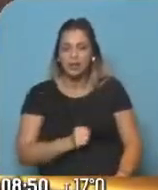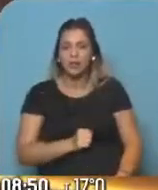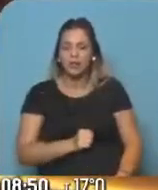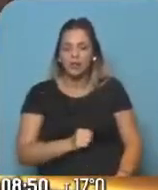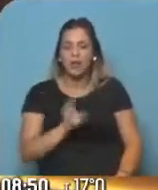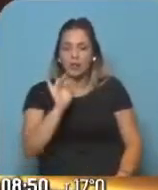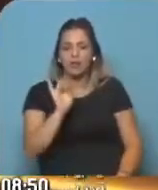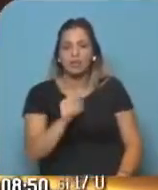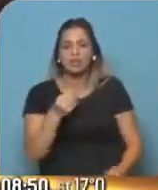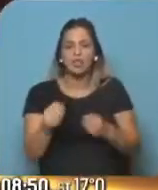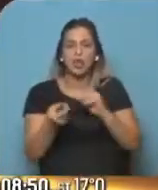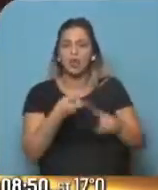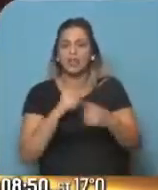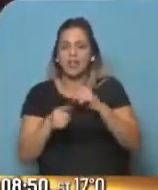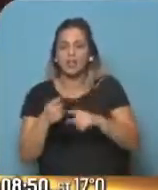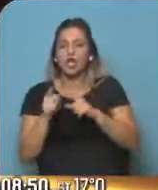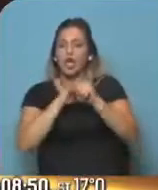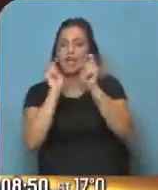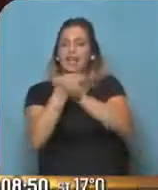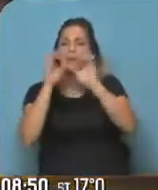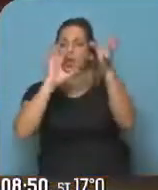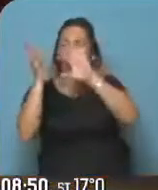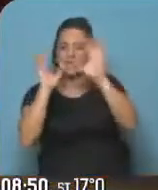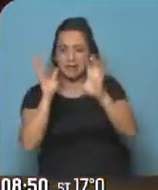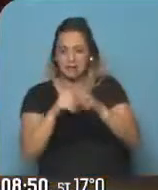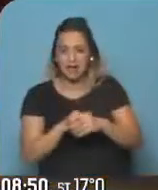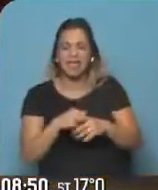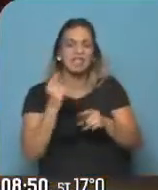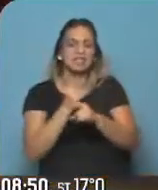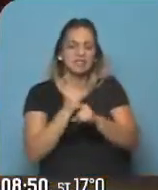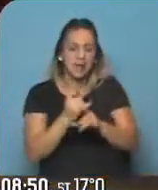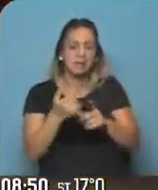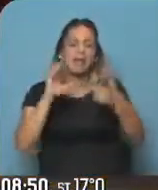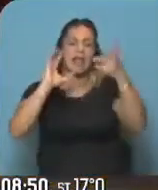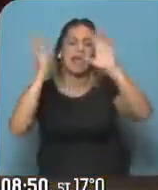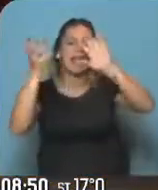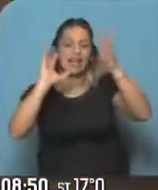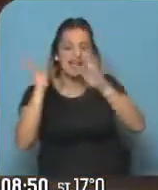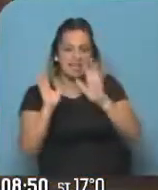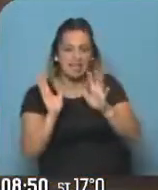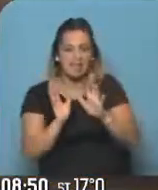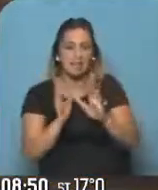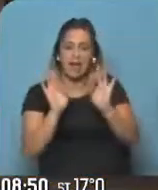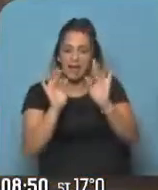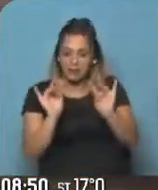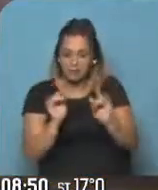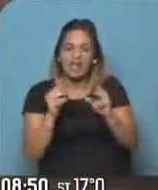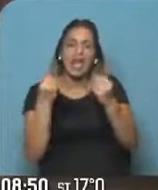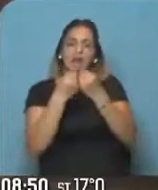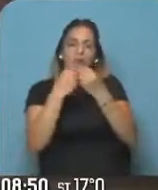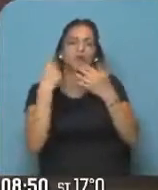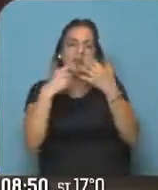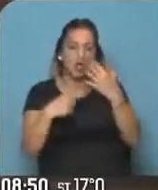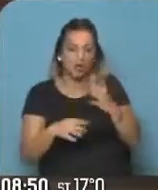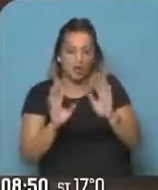establecer como relación directa con el cambio climático más allá de que siempre en el clima que es del orden de lo complejo operan muchas cosas